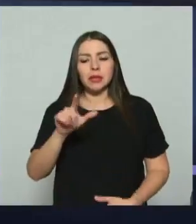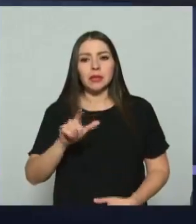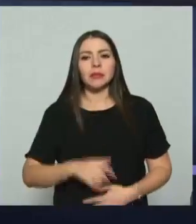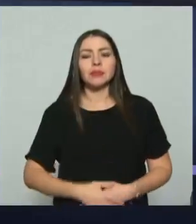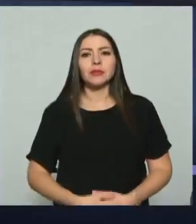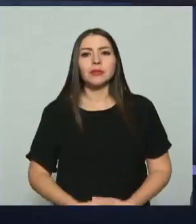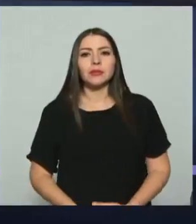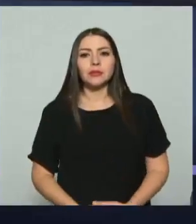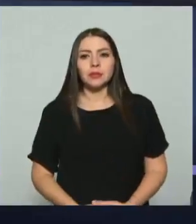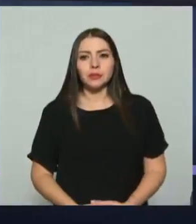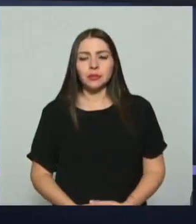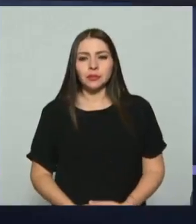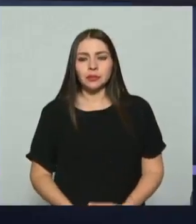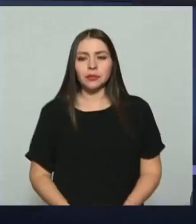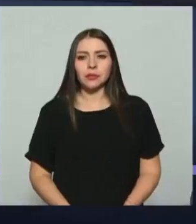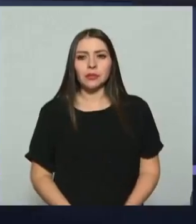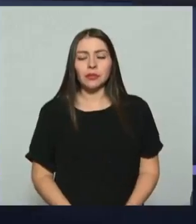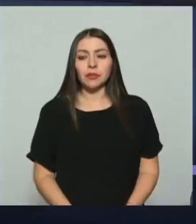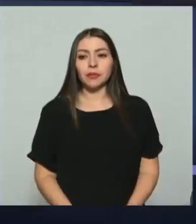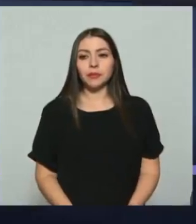a partir de la nueva